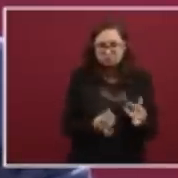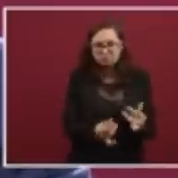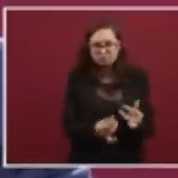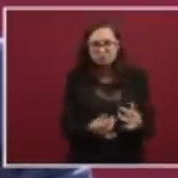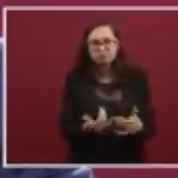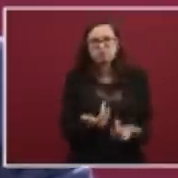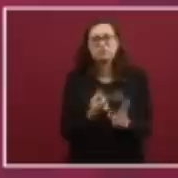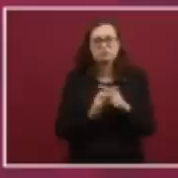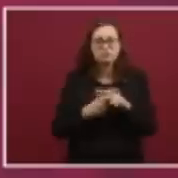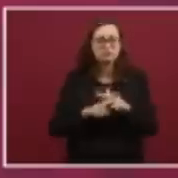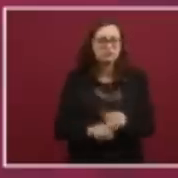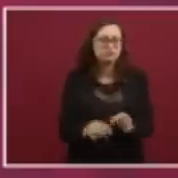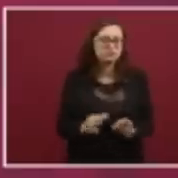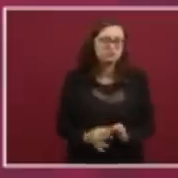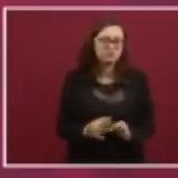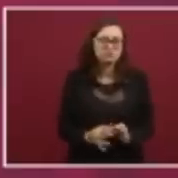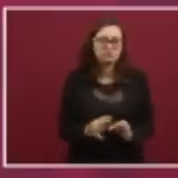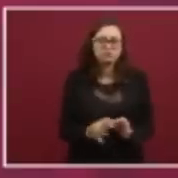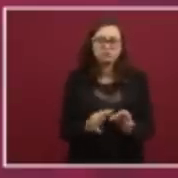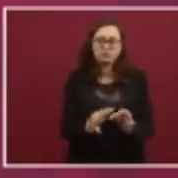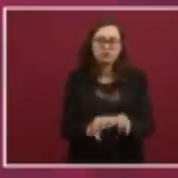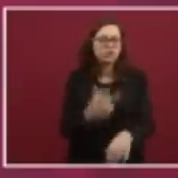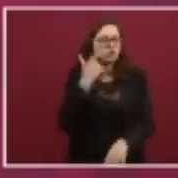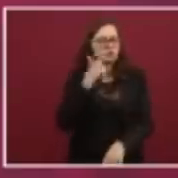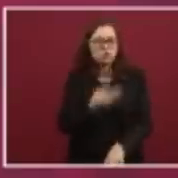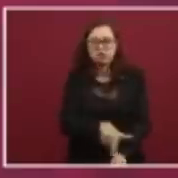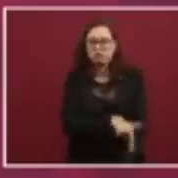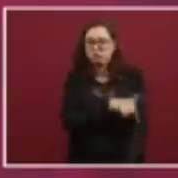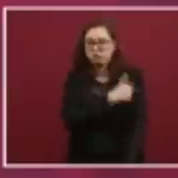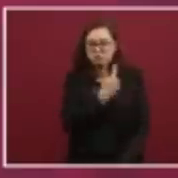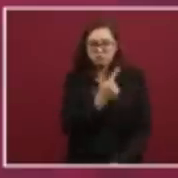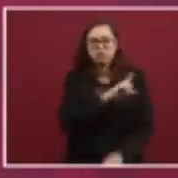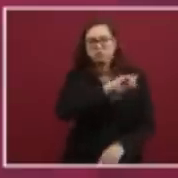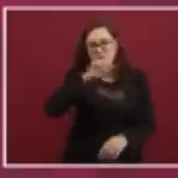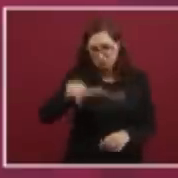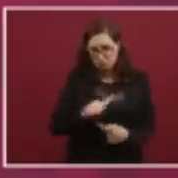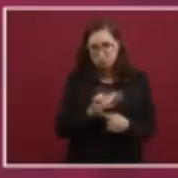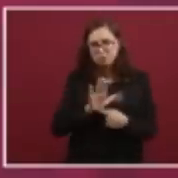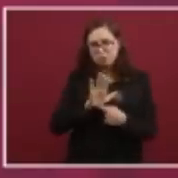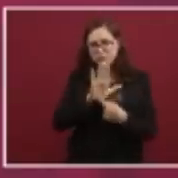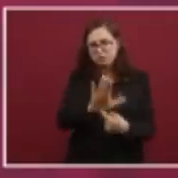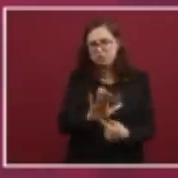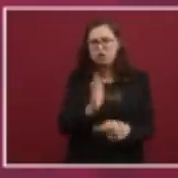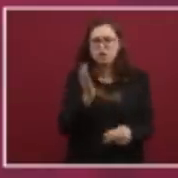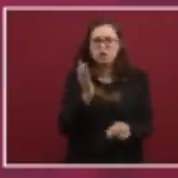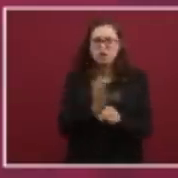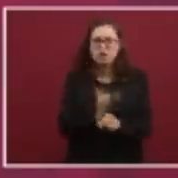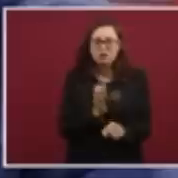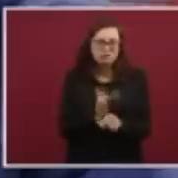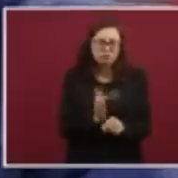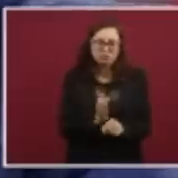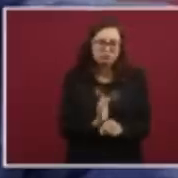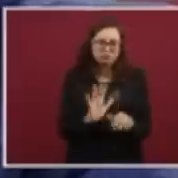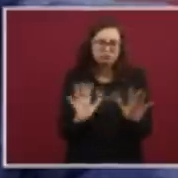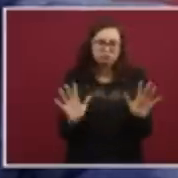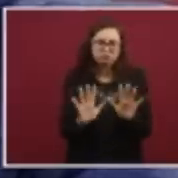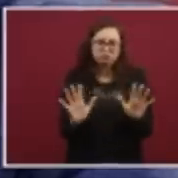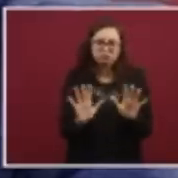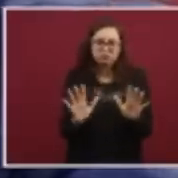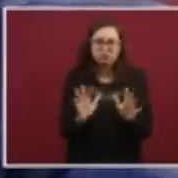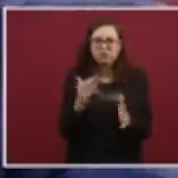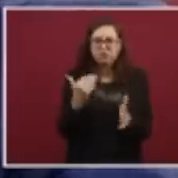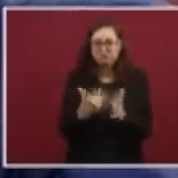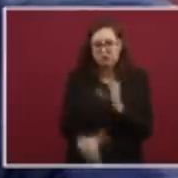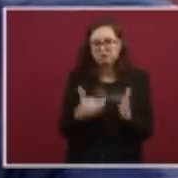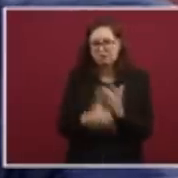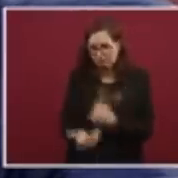empezado puntualmente, y no me quiero extender, en algún momento lo podemos hacer, porque ya los desayunos están